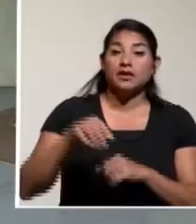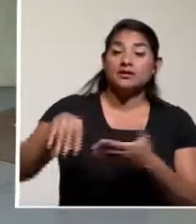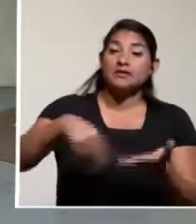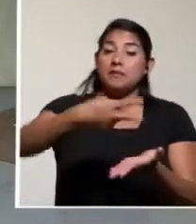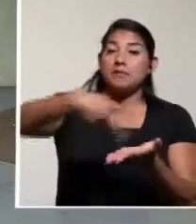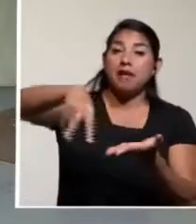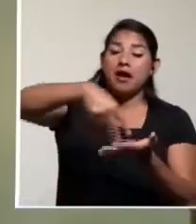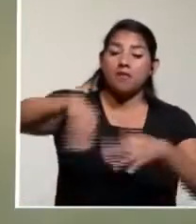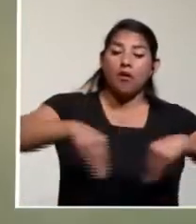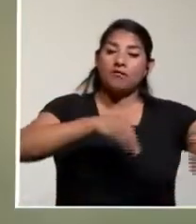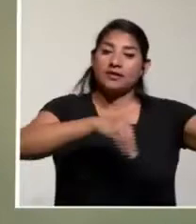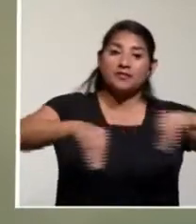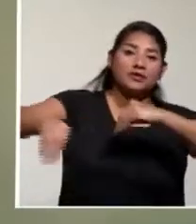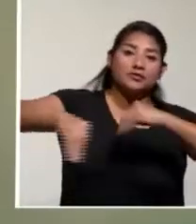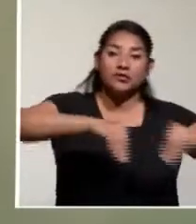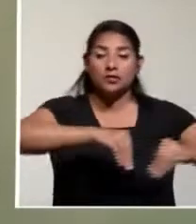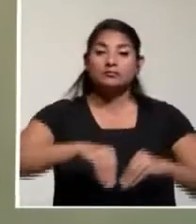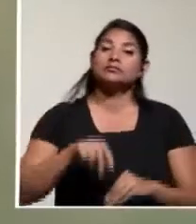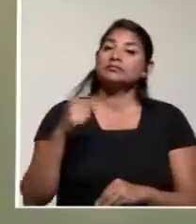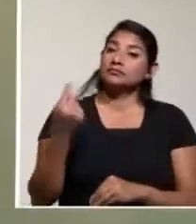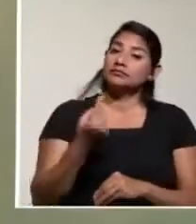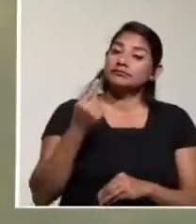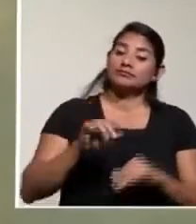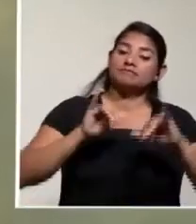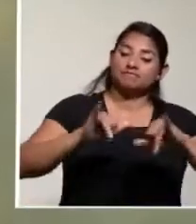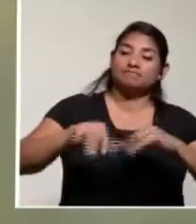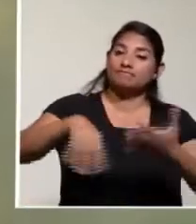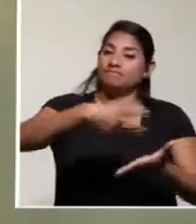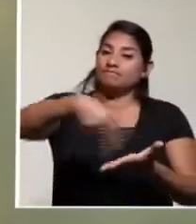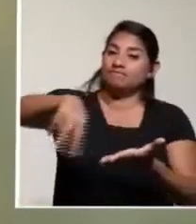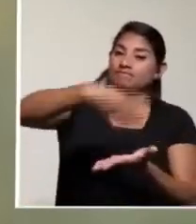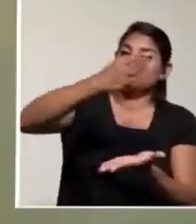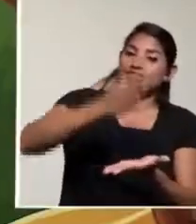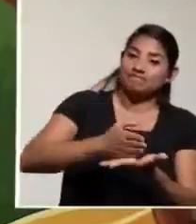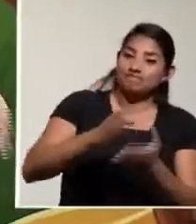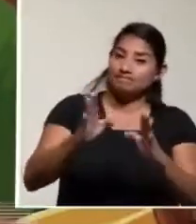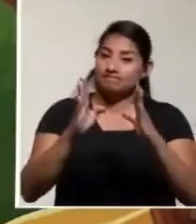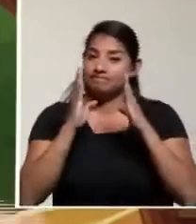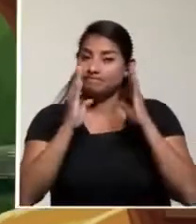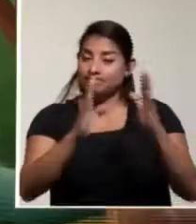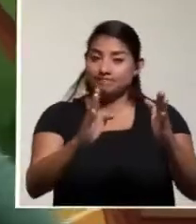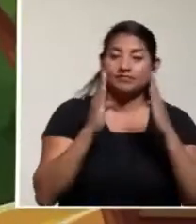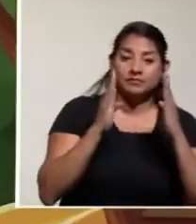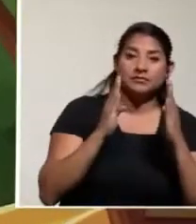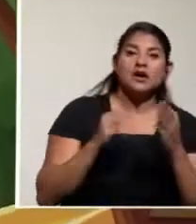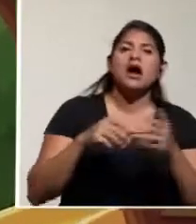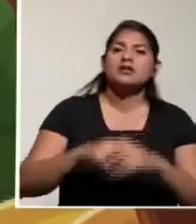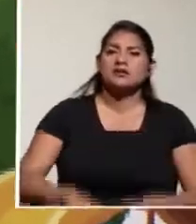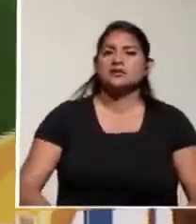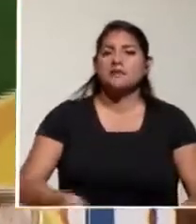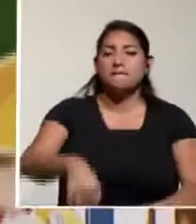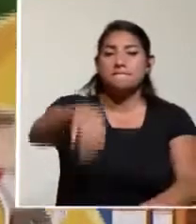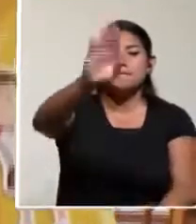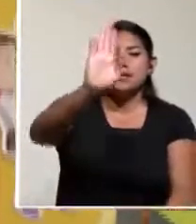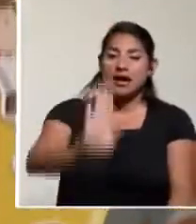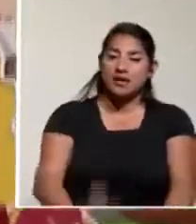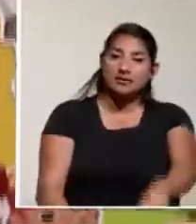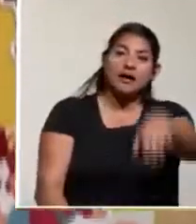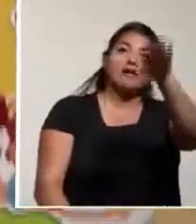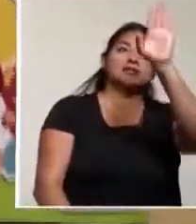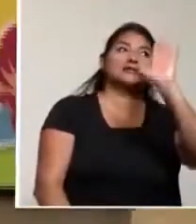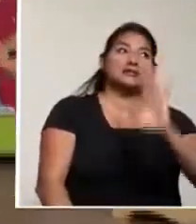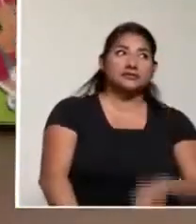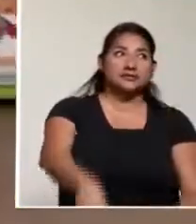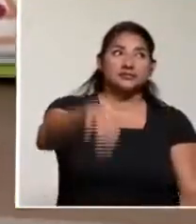este es el baile del movimiento, donde tú debes estar atento. Alza tus piernas con gran